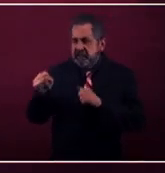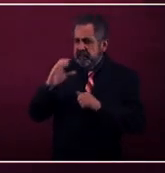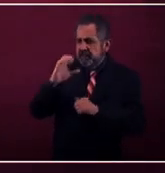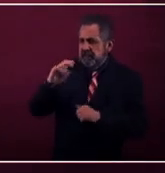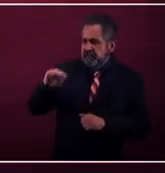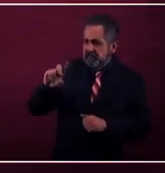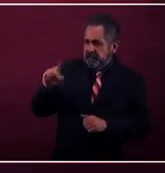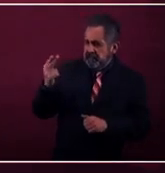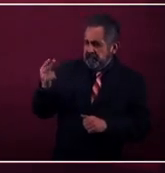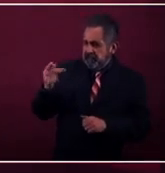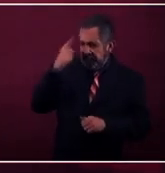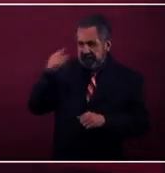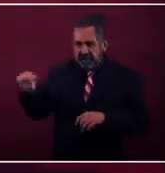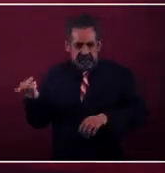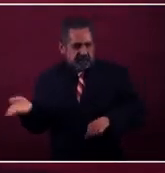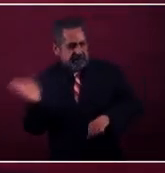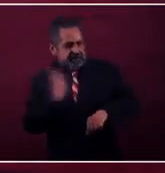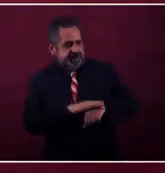hacer una recomendación,